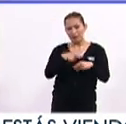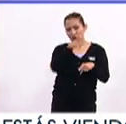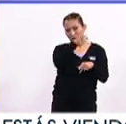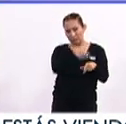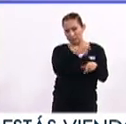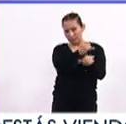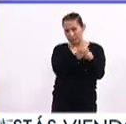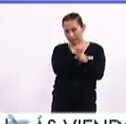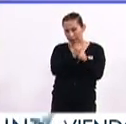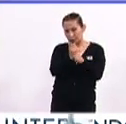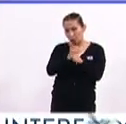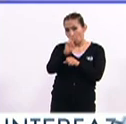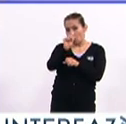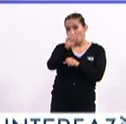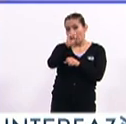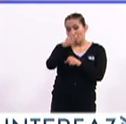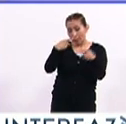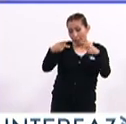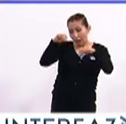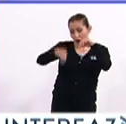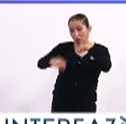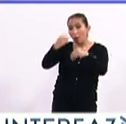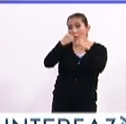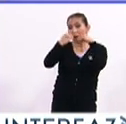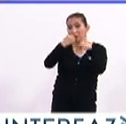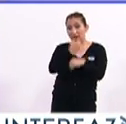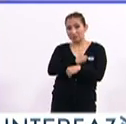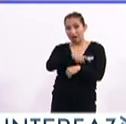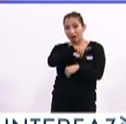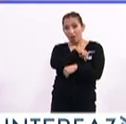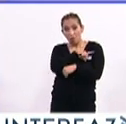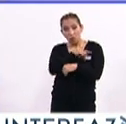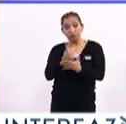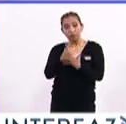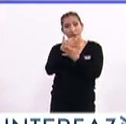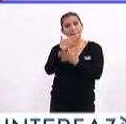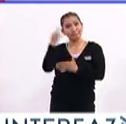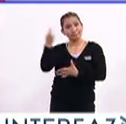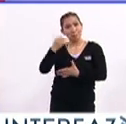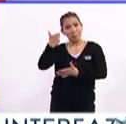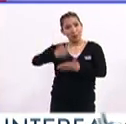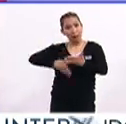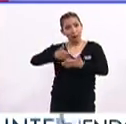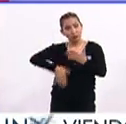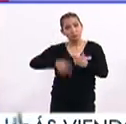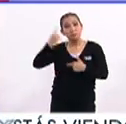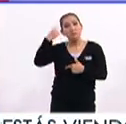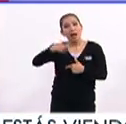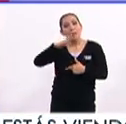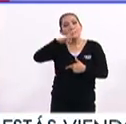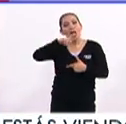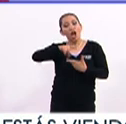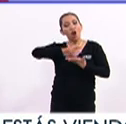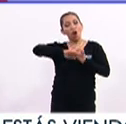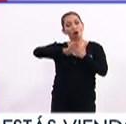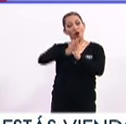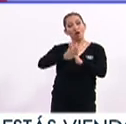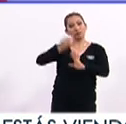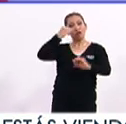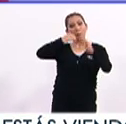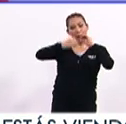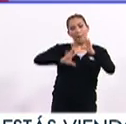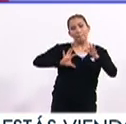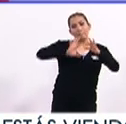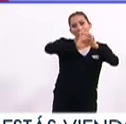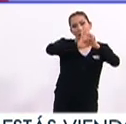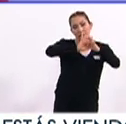de la UNAM desarrollaron suplementos nutricionales a bajo costo y también con buen sabor, lo cual es muy importante, para mejorar la